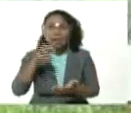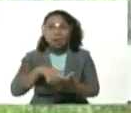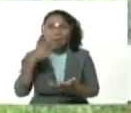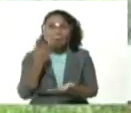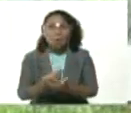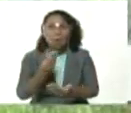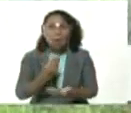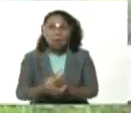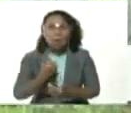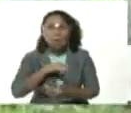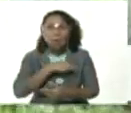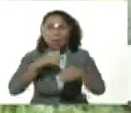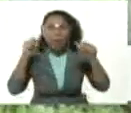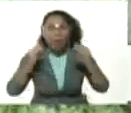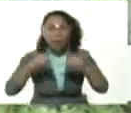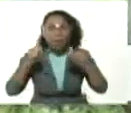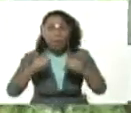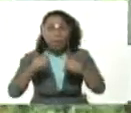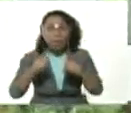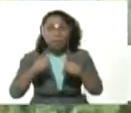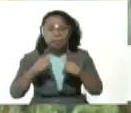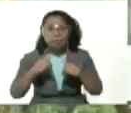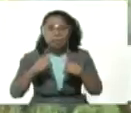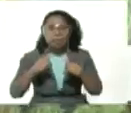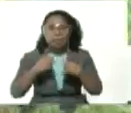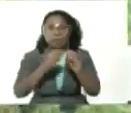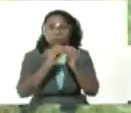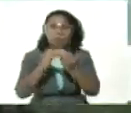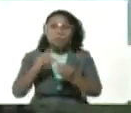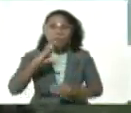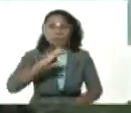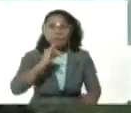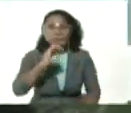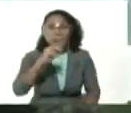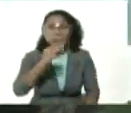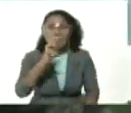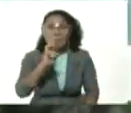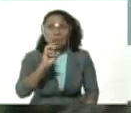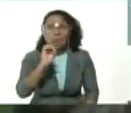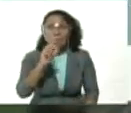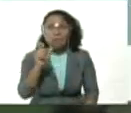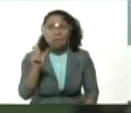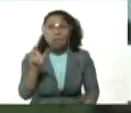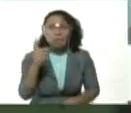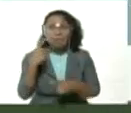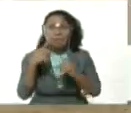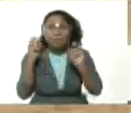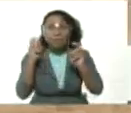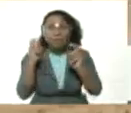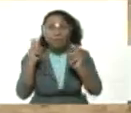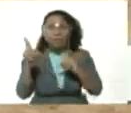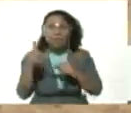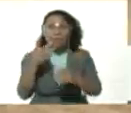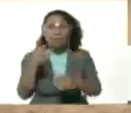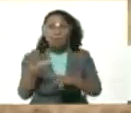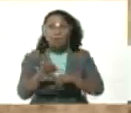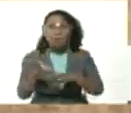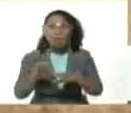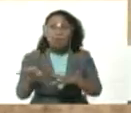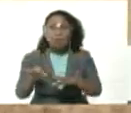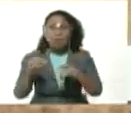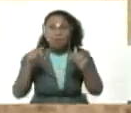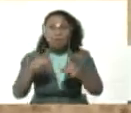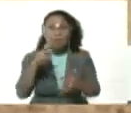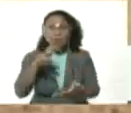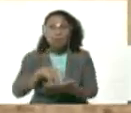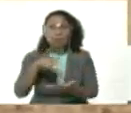Monagas. Nos encontramos el día de hoy en el Hato Cimarrón de la agropecuaria La Costanera, en el municipio Cedeño del estado